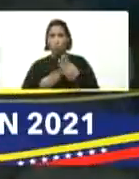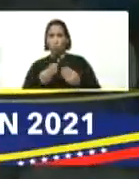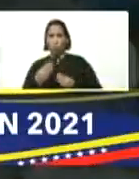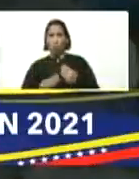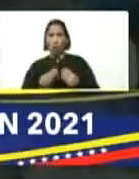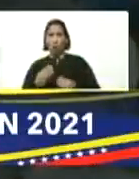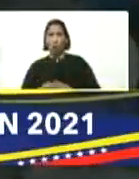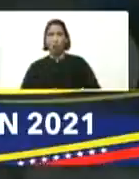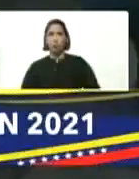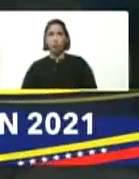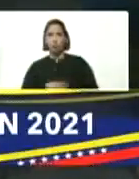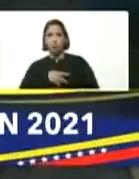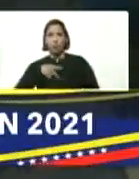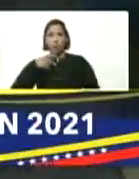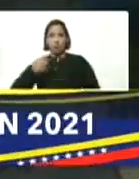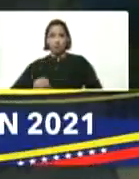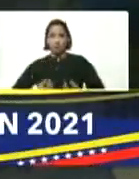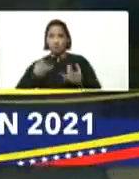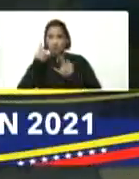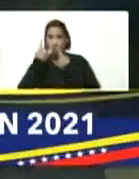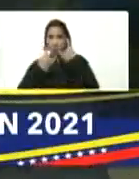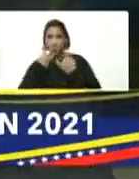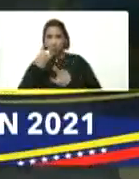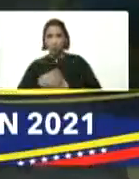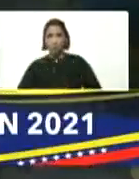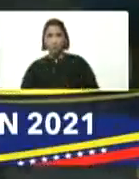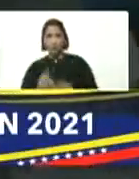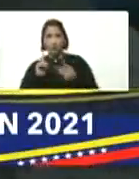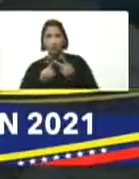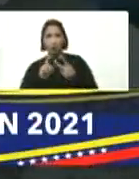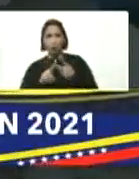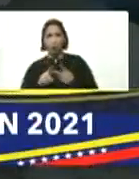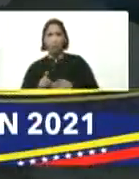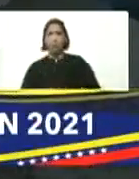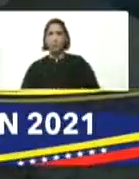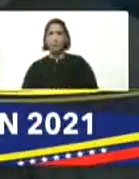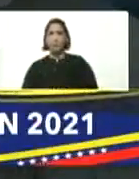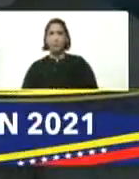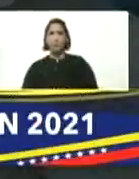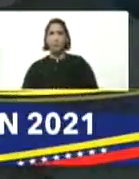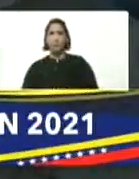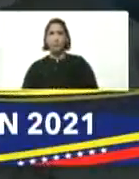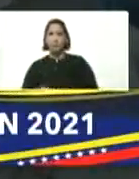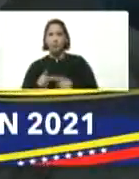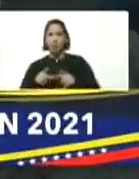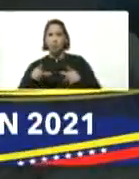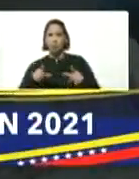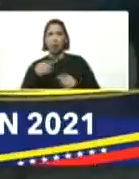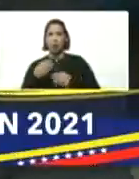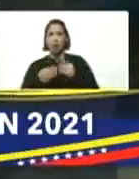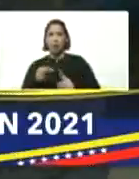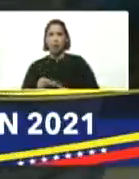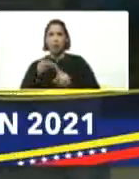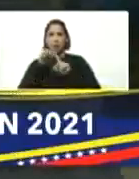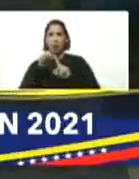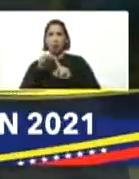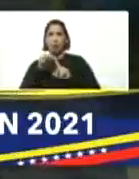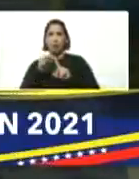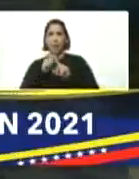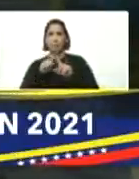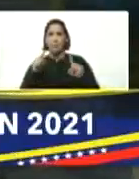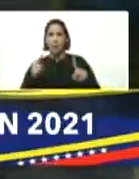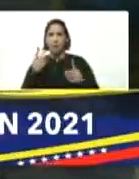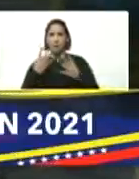inmenso placer y expresando mi admiración. La segunda consideración es sobre el lugar que se ha elegido para